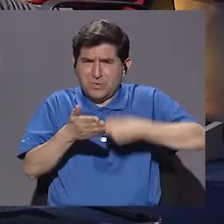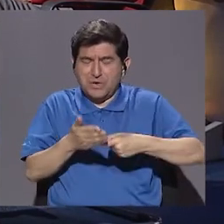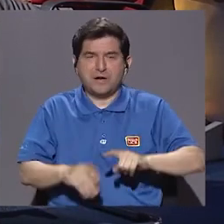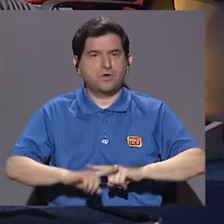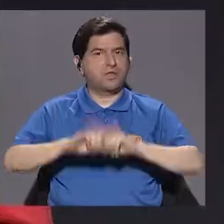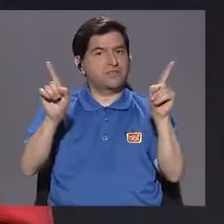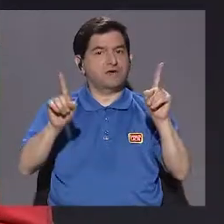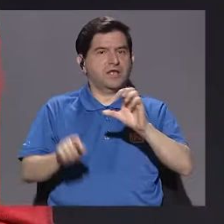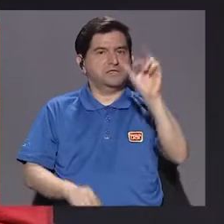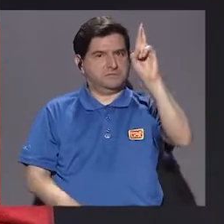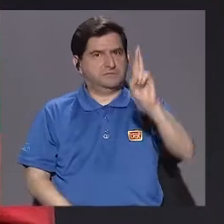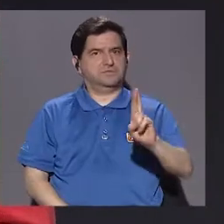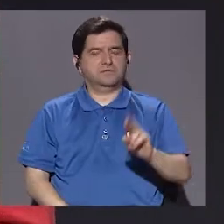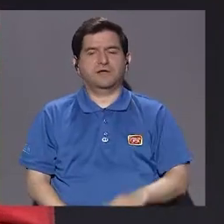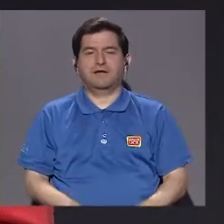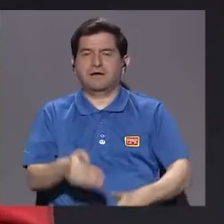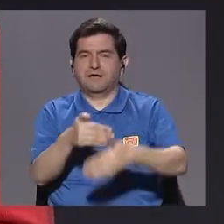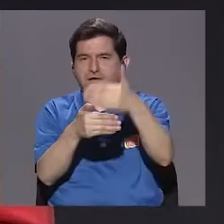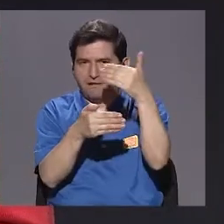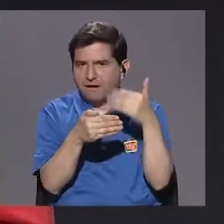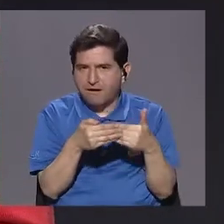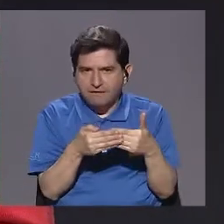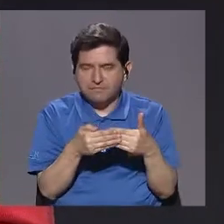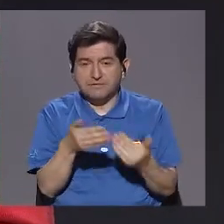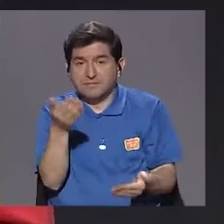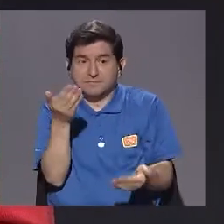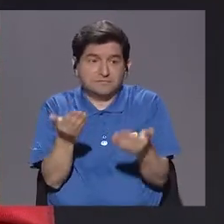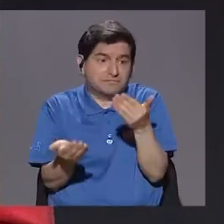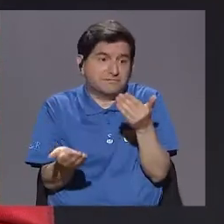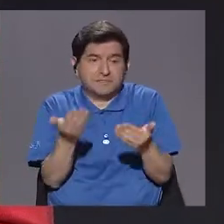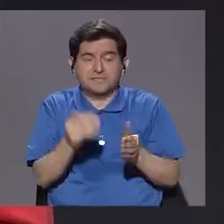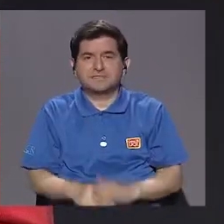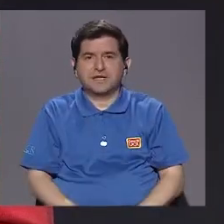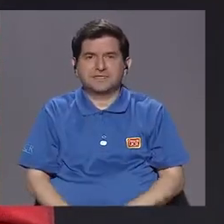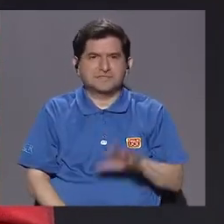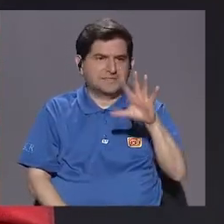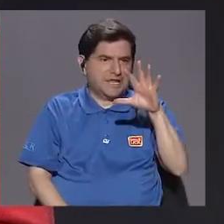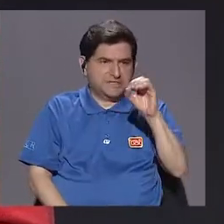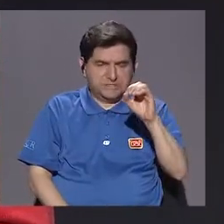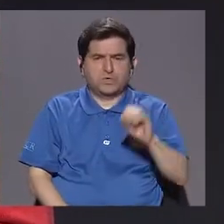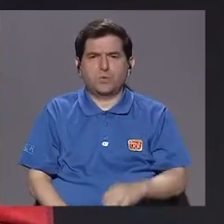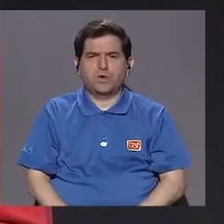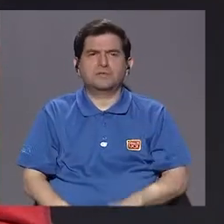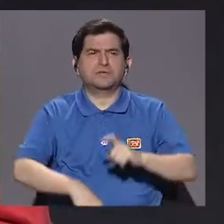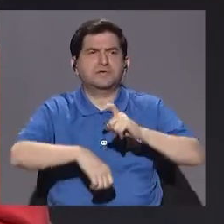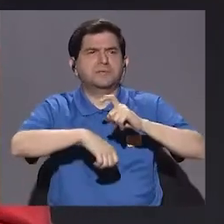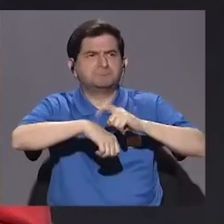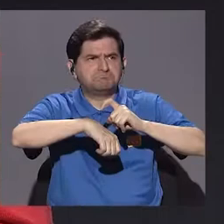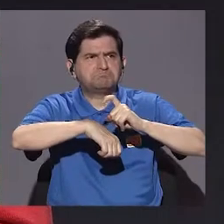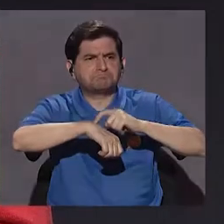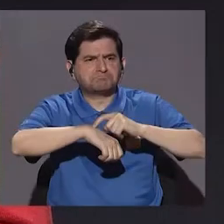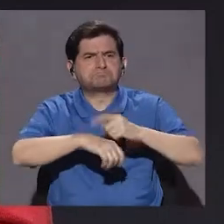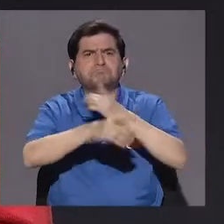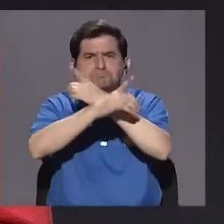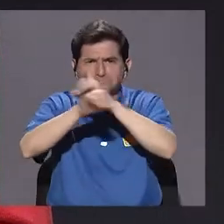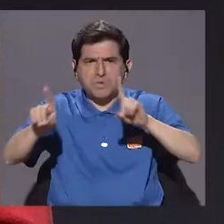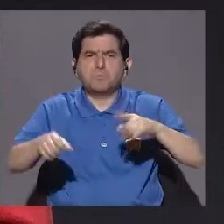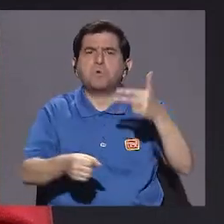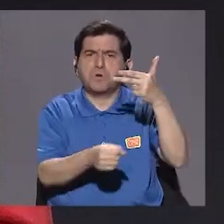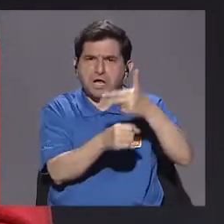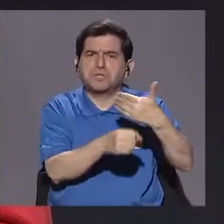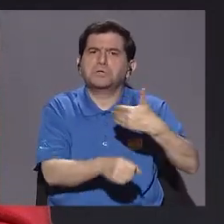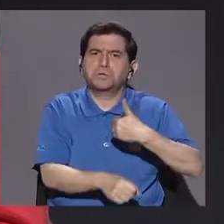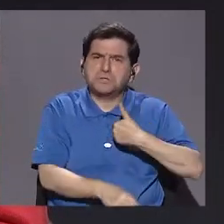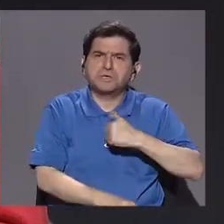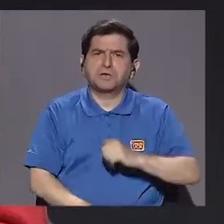costa rica antes del 50 incluso un periodo democrático en guatemala